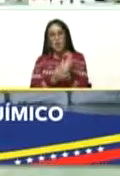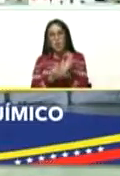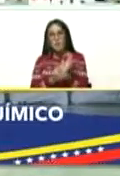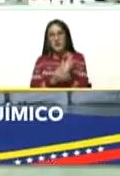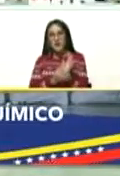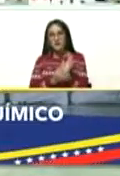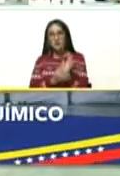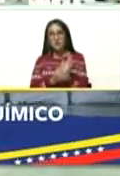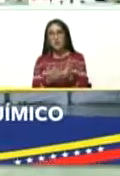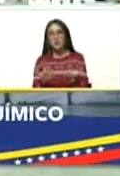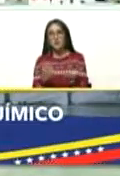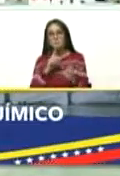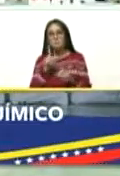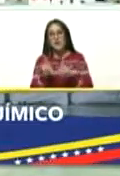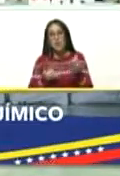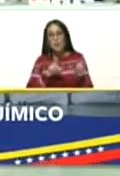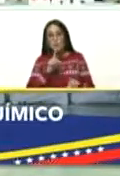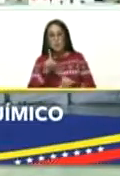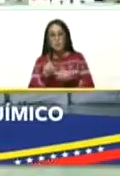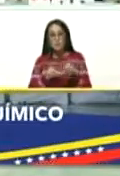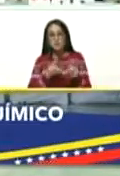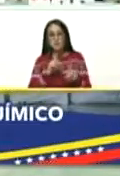¿cómo es que los llaman? Preguntas